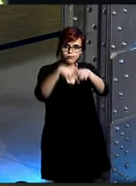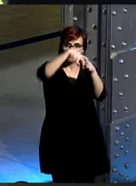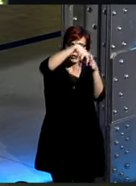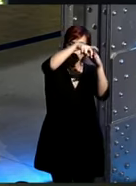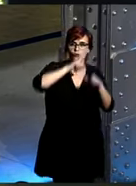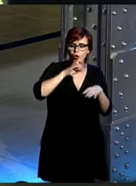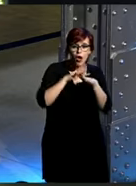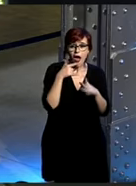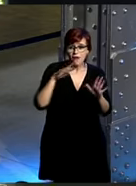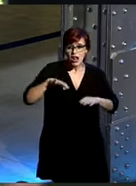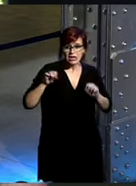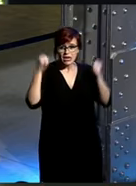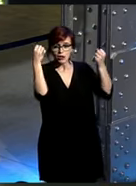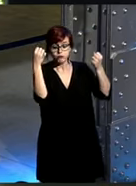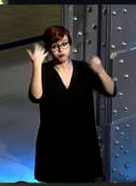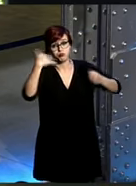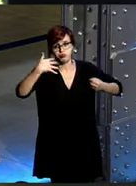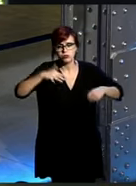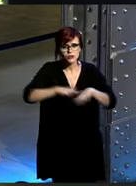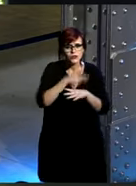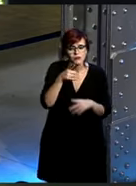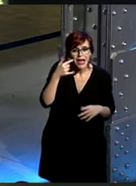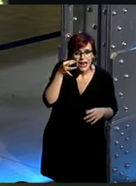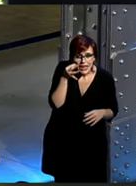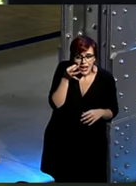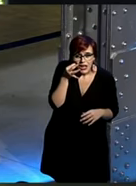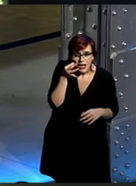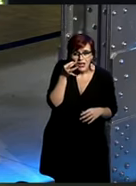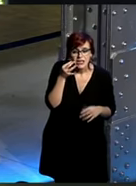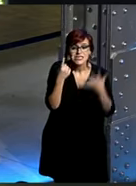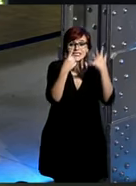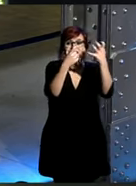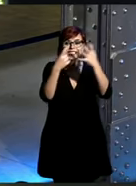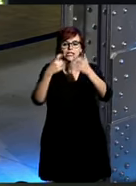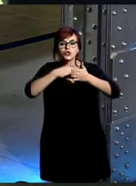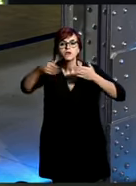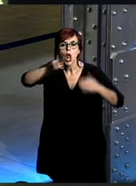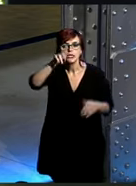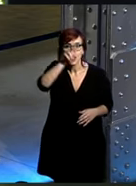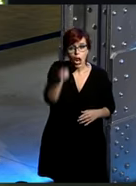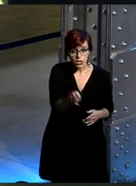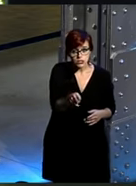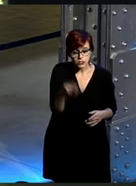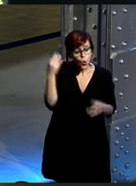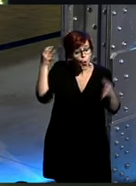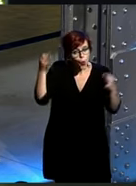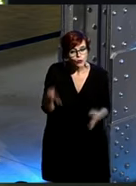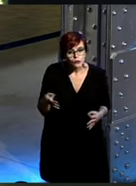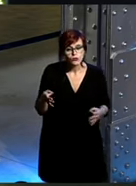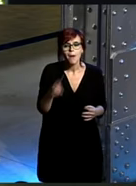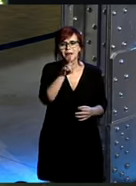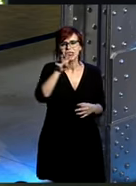Hicieron una operación de rescate inaudita, que ¿saben cuánto costó la operación de rescate? $600 millones.